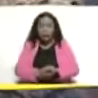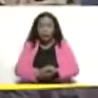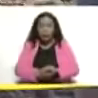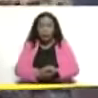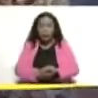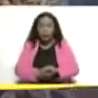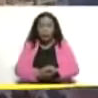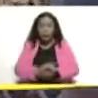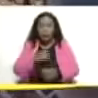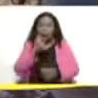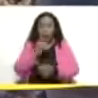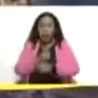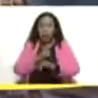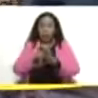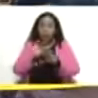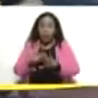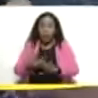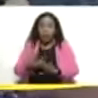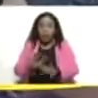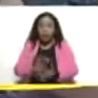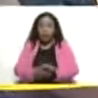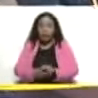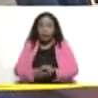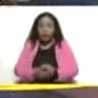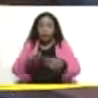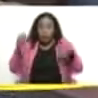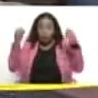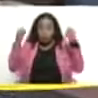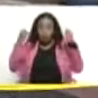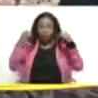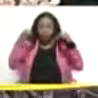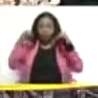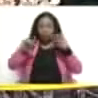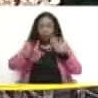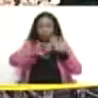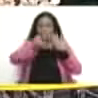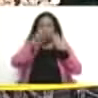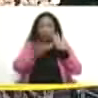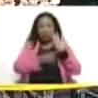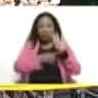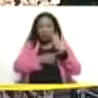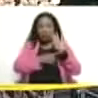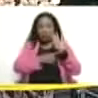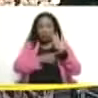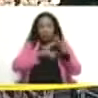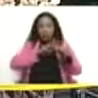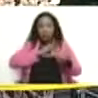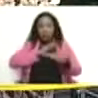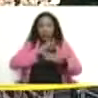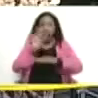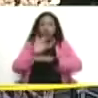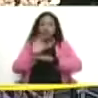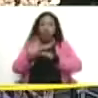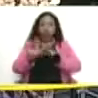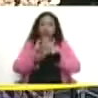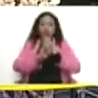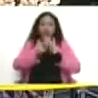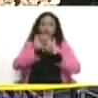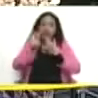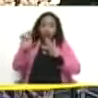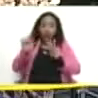como debe ser, en el ejercicio pleno de sus funciones constitucionales,